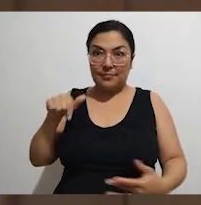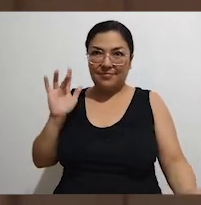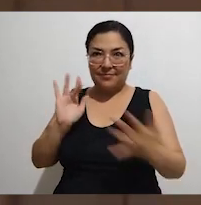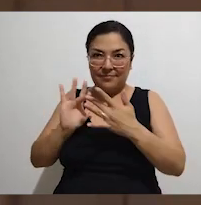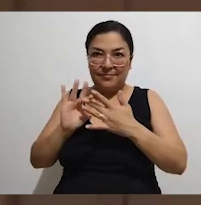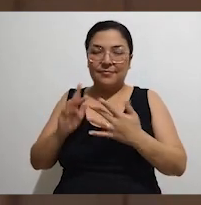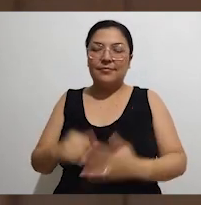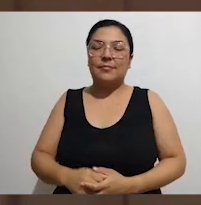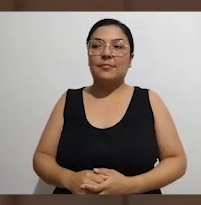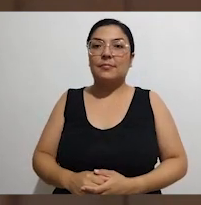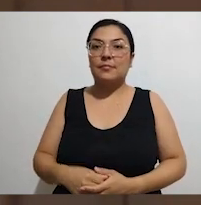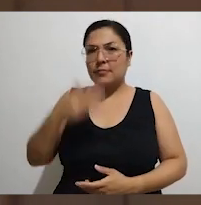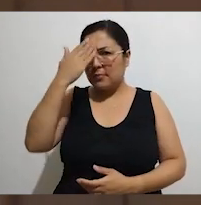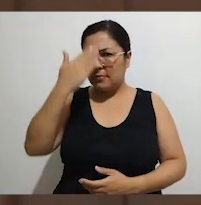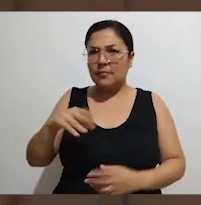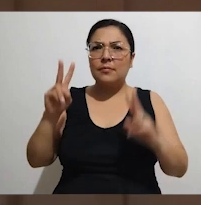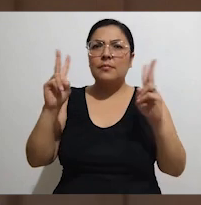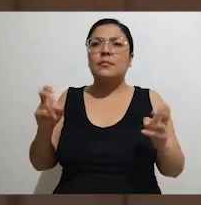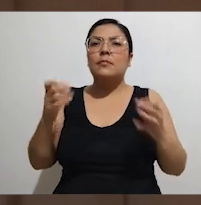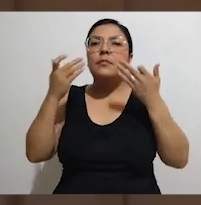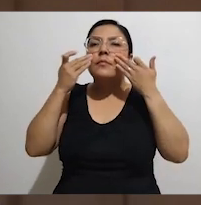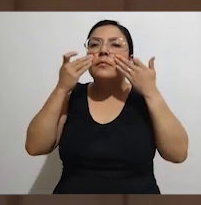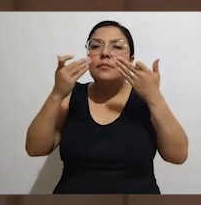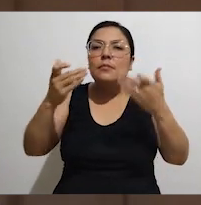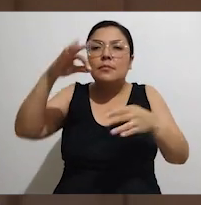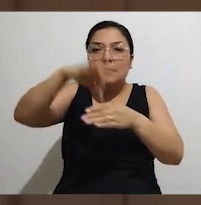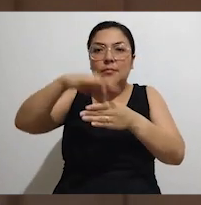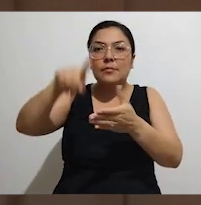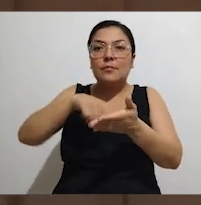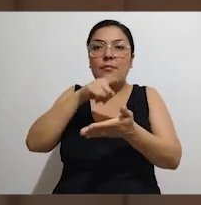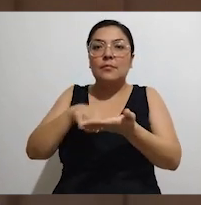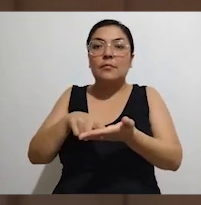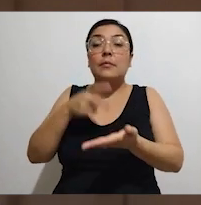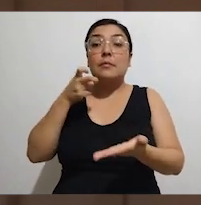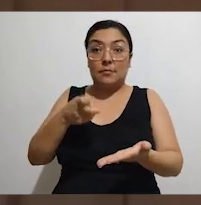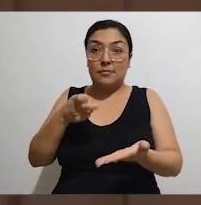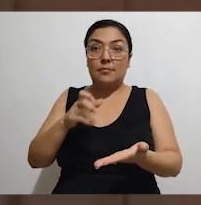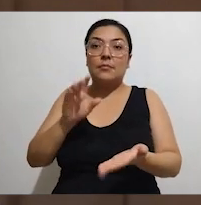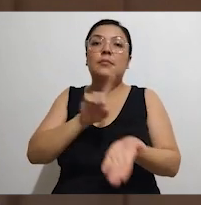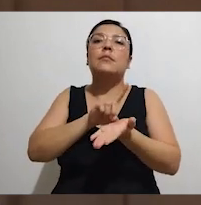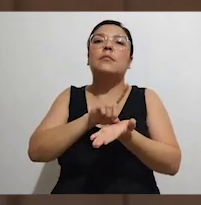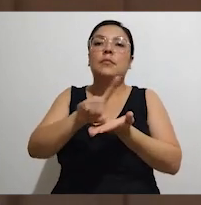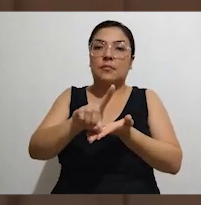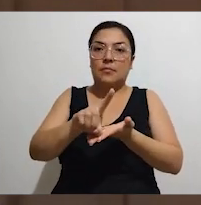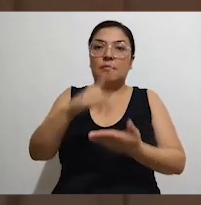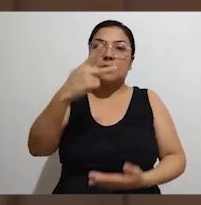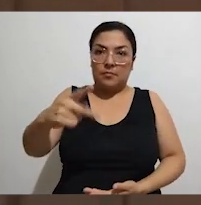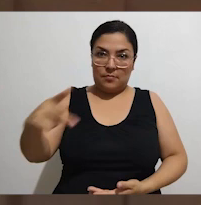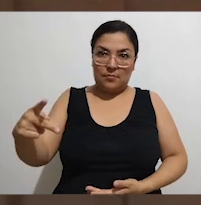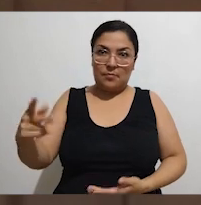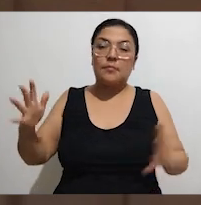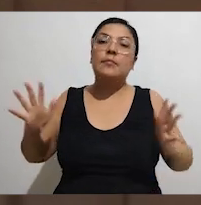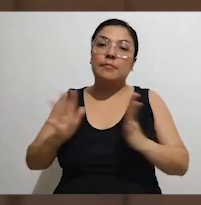de La Urna, que la observación electoral es un derecho de la ciudadanía para poder participar de esta manera en un